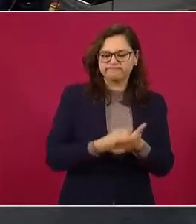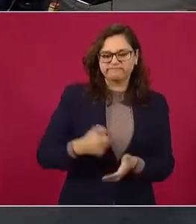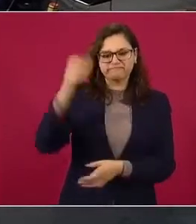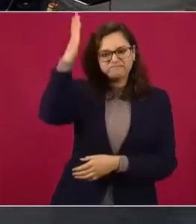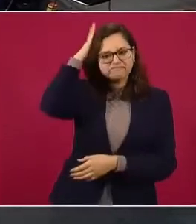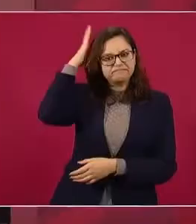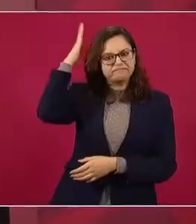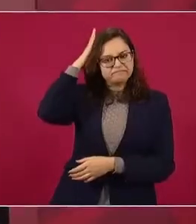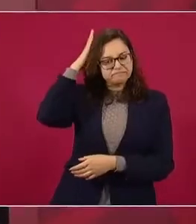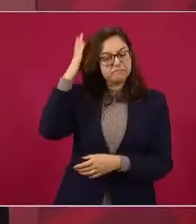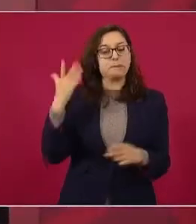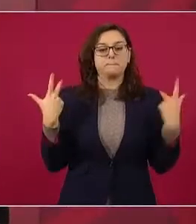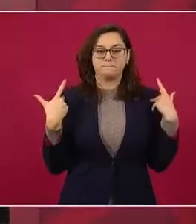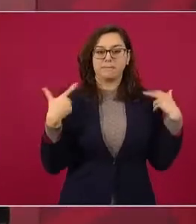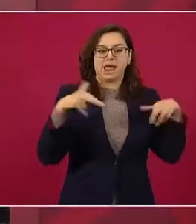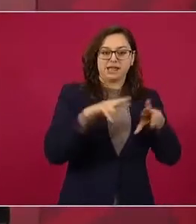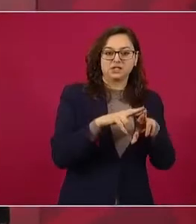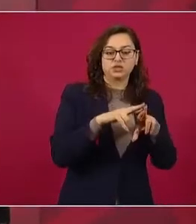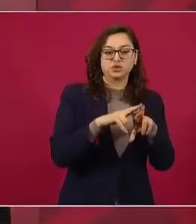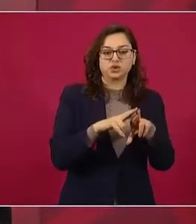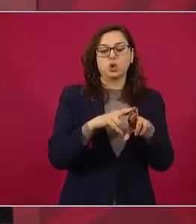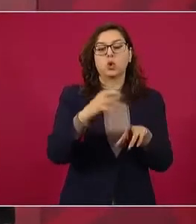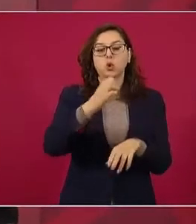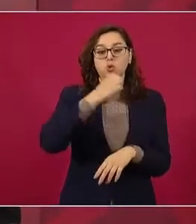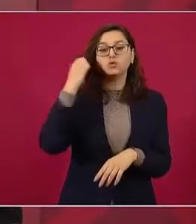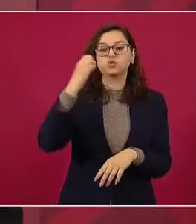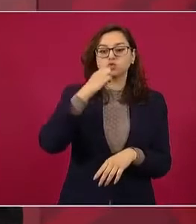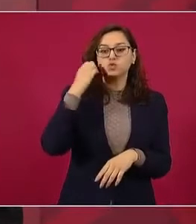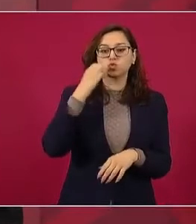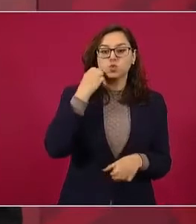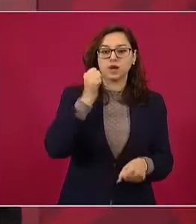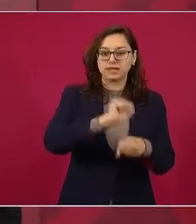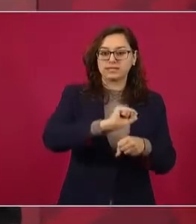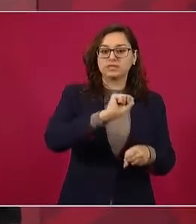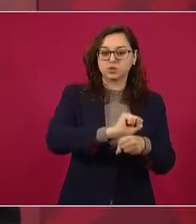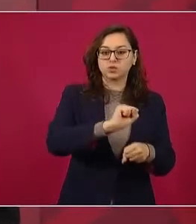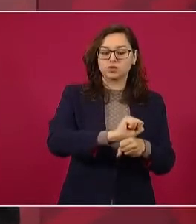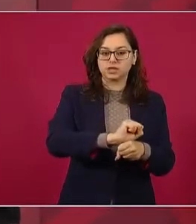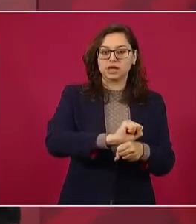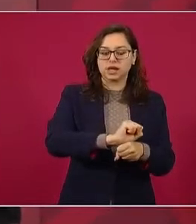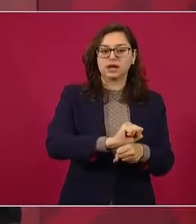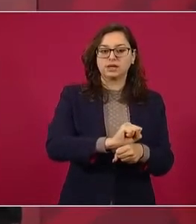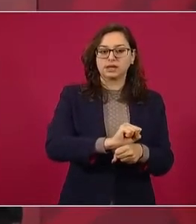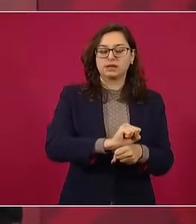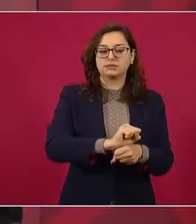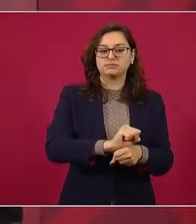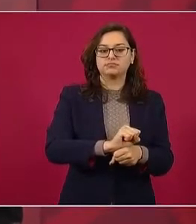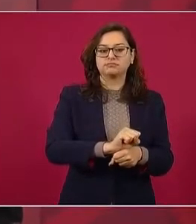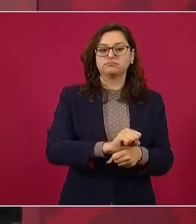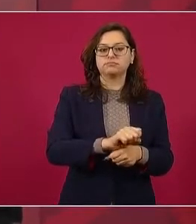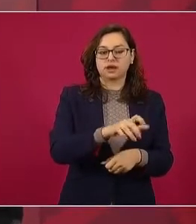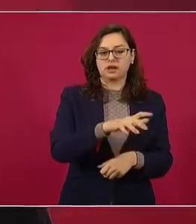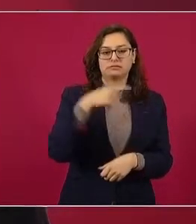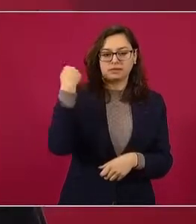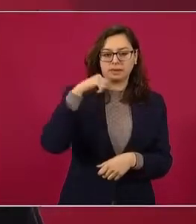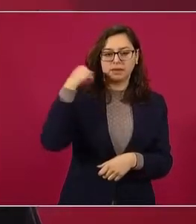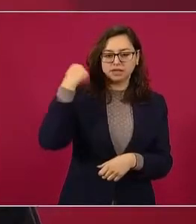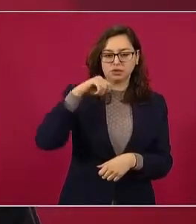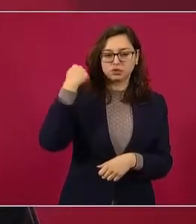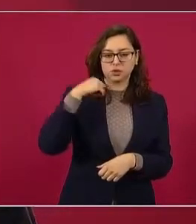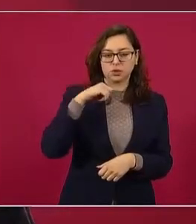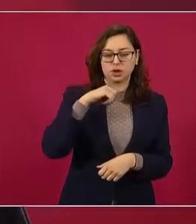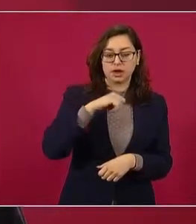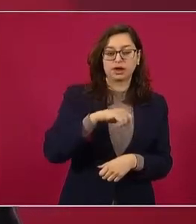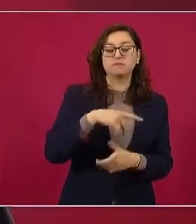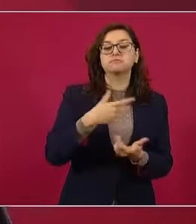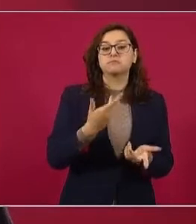era maestro de la Escuela Secundaria Federal en Villahermosa, en Tabasco,